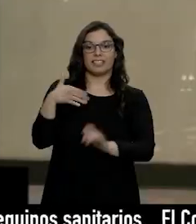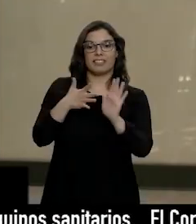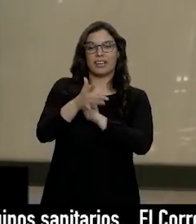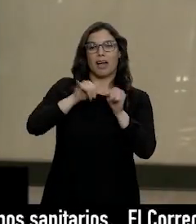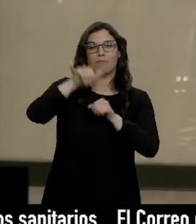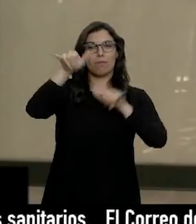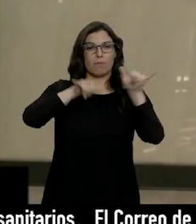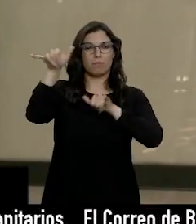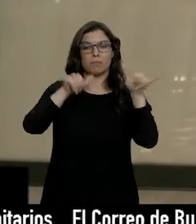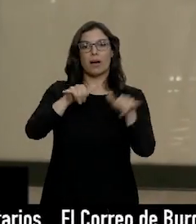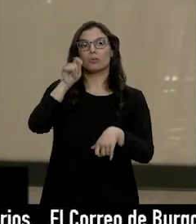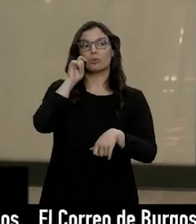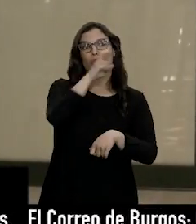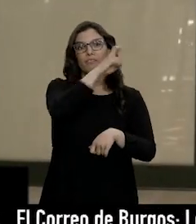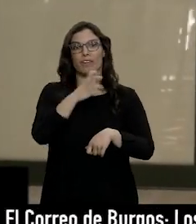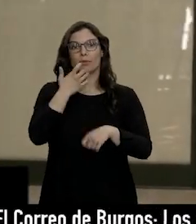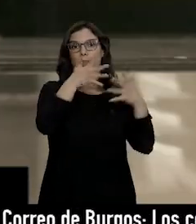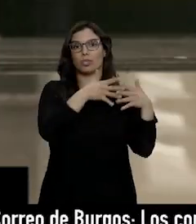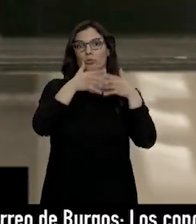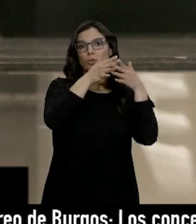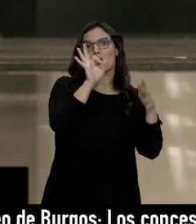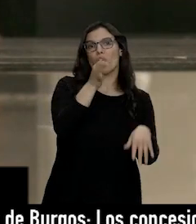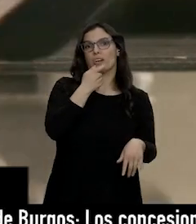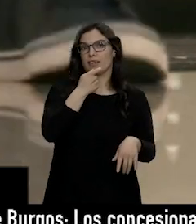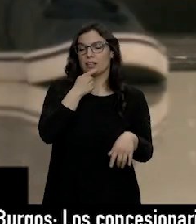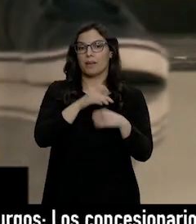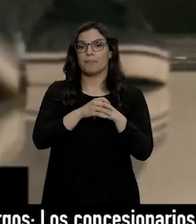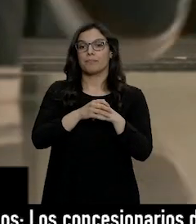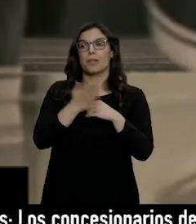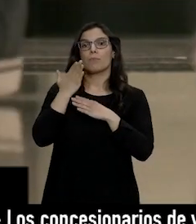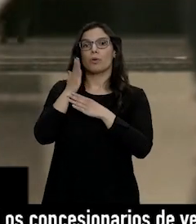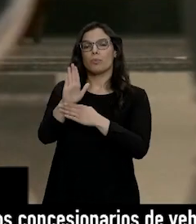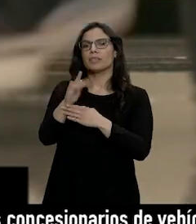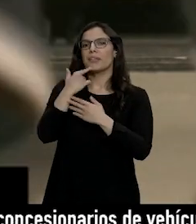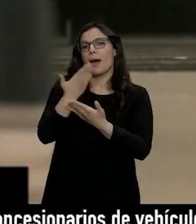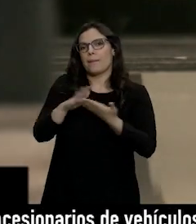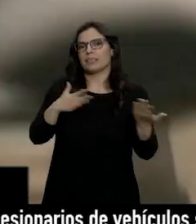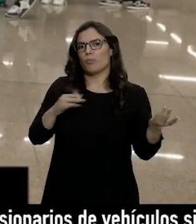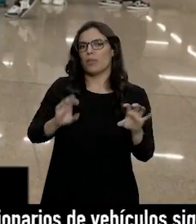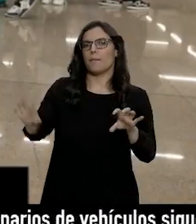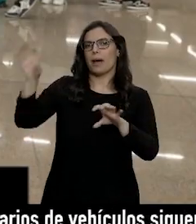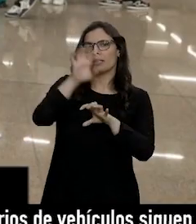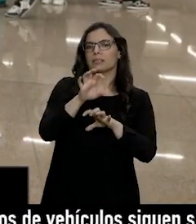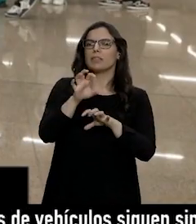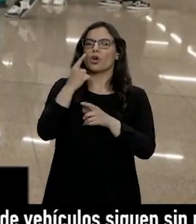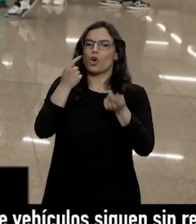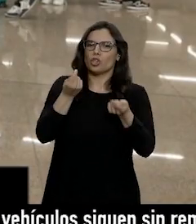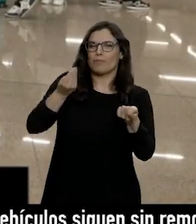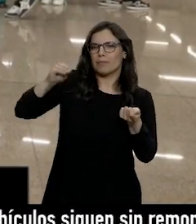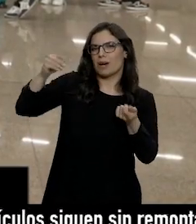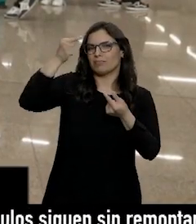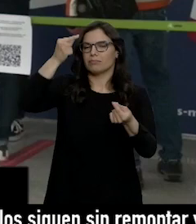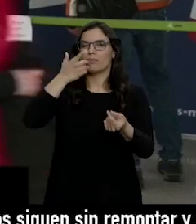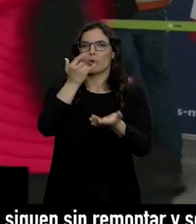tránsito turístico de estadounidenses y británicos. La propuesta no excluye que los países puedan establecer otros controles